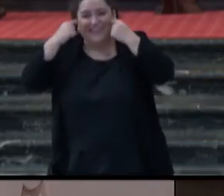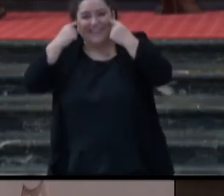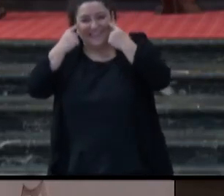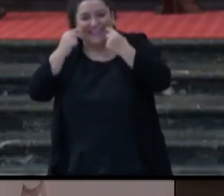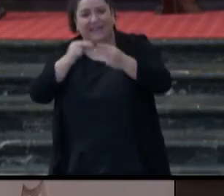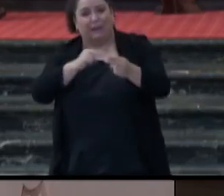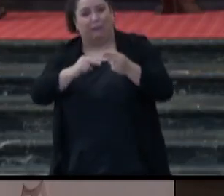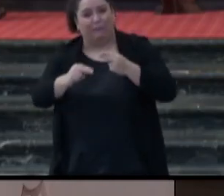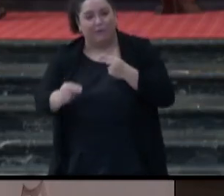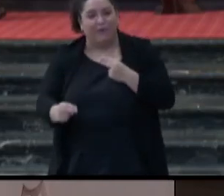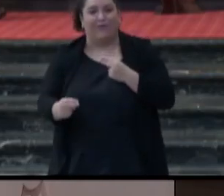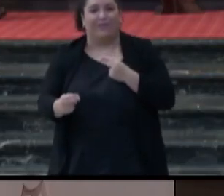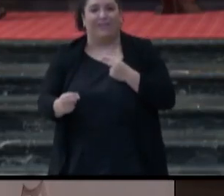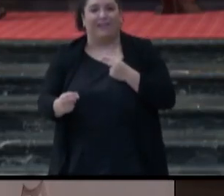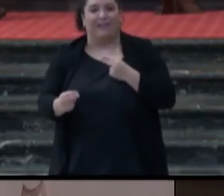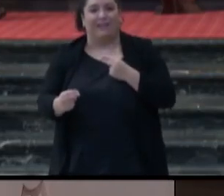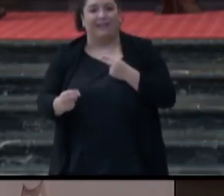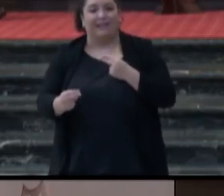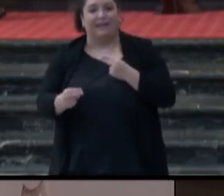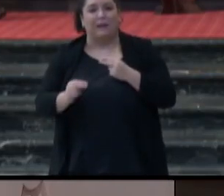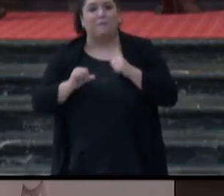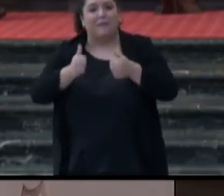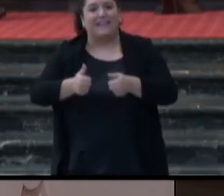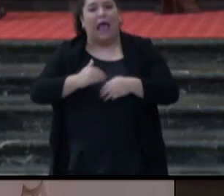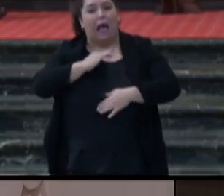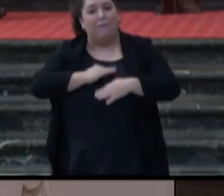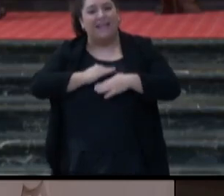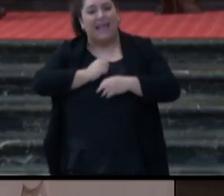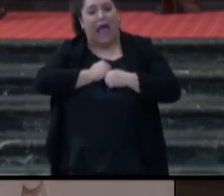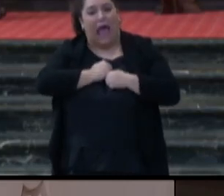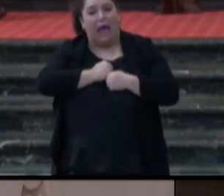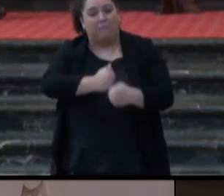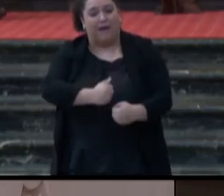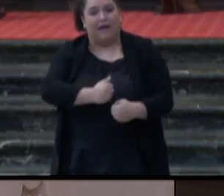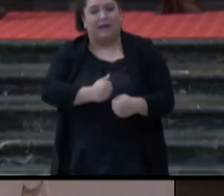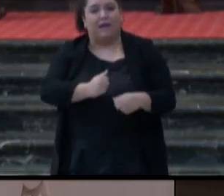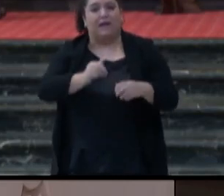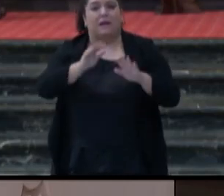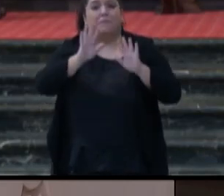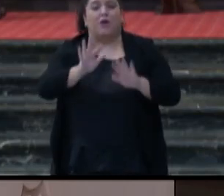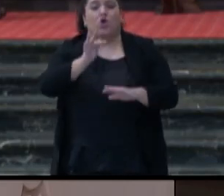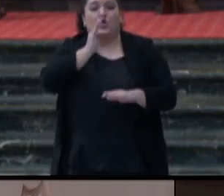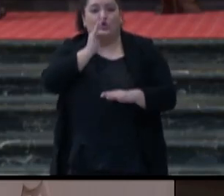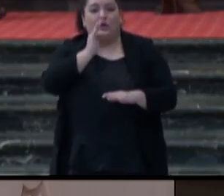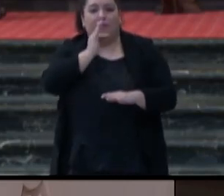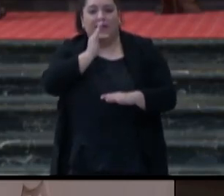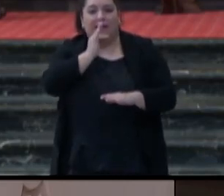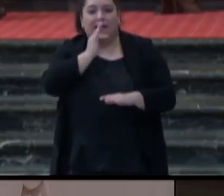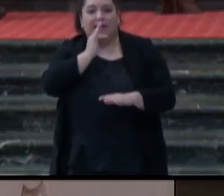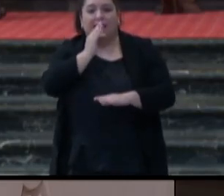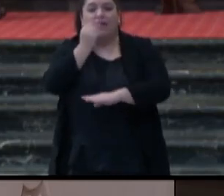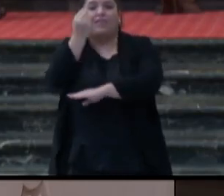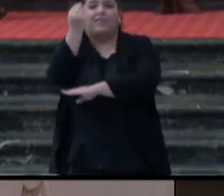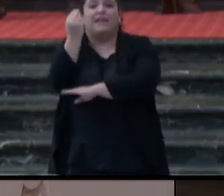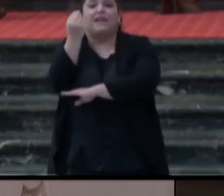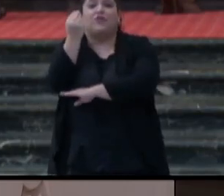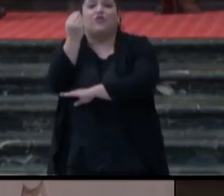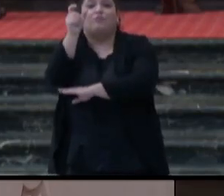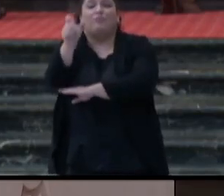responde es capaz de amar pero todavía el centro es la persona